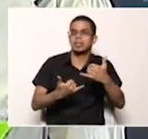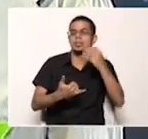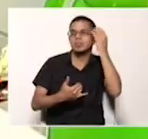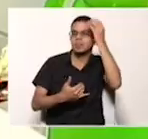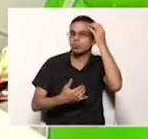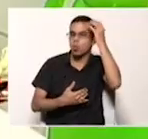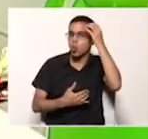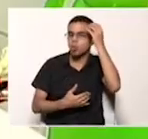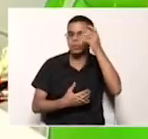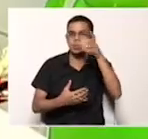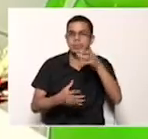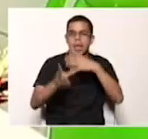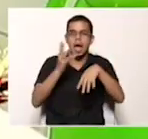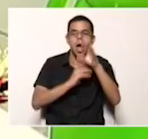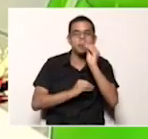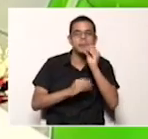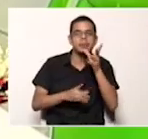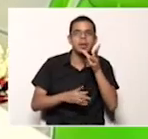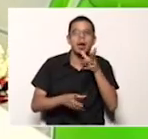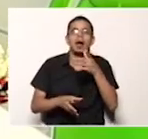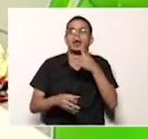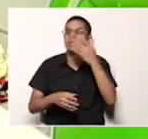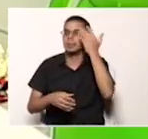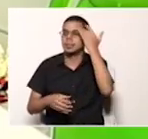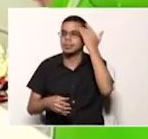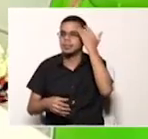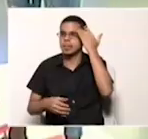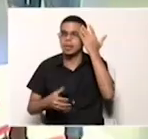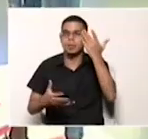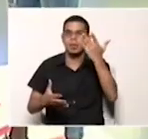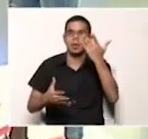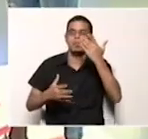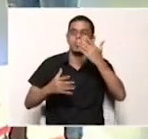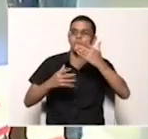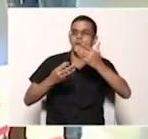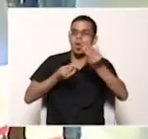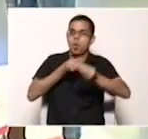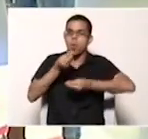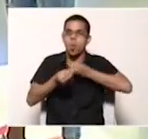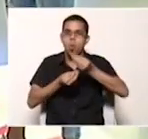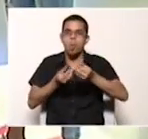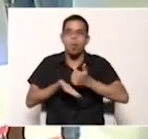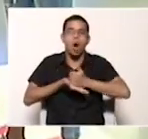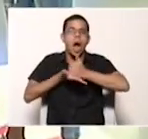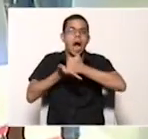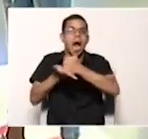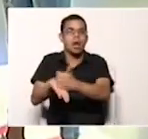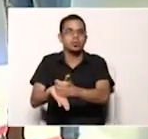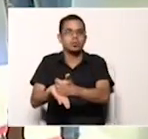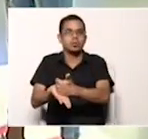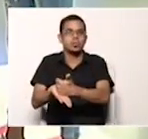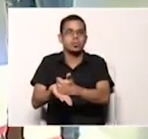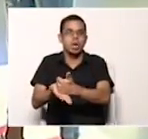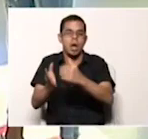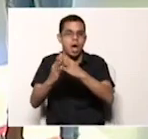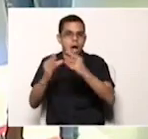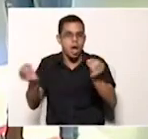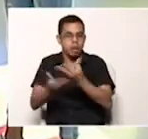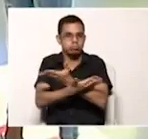áreas y ya vendría todo este tema de los hábitos que tenemos, de las acciones diarias. Entonces, O sea, la conciencia sería hay lo que tener un principal.